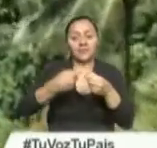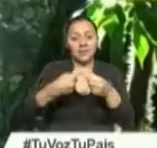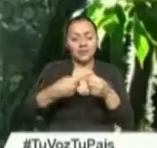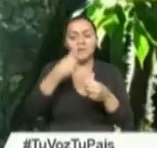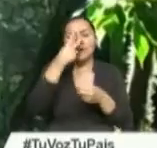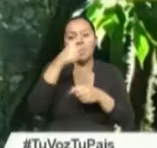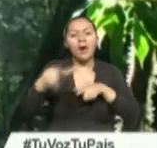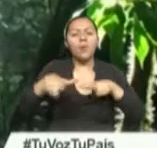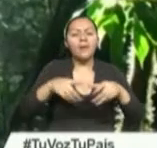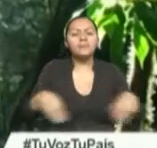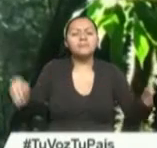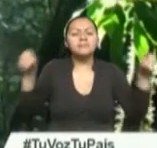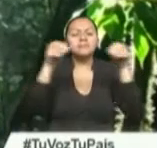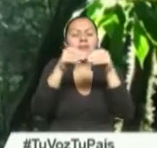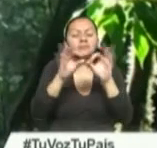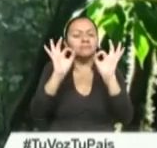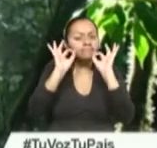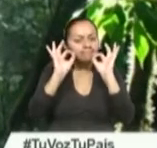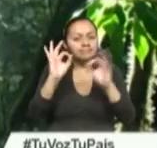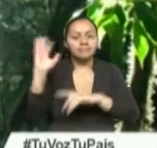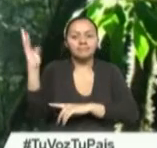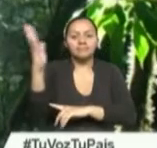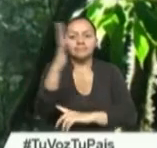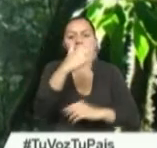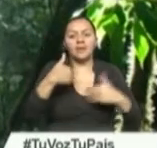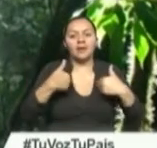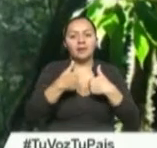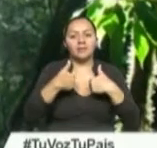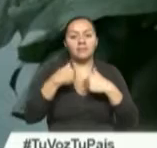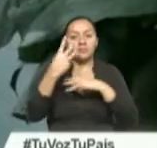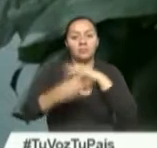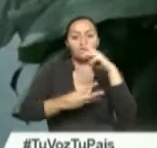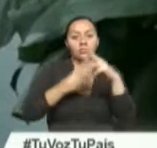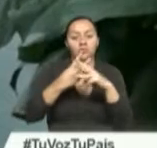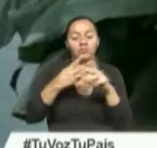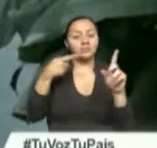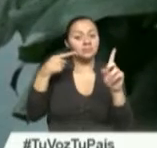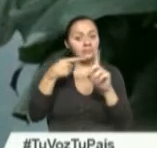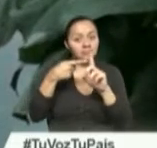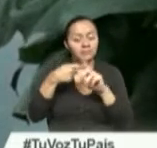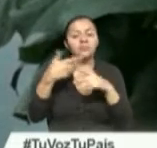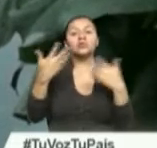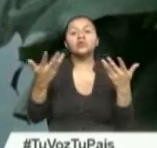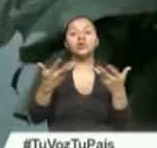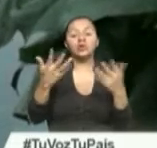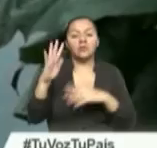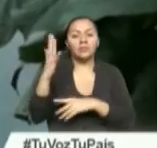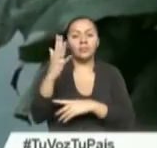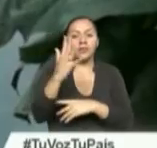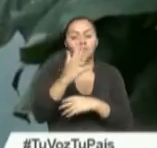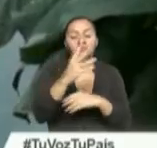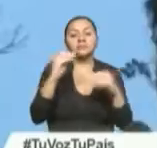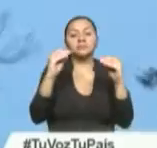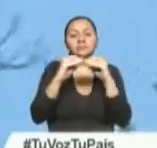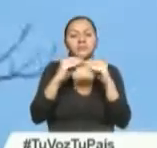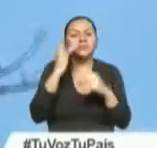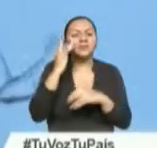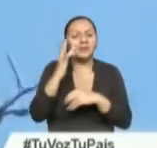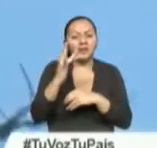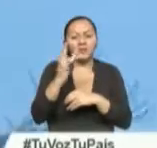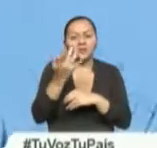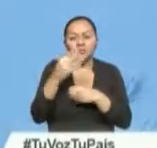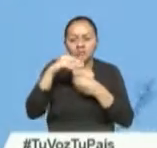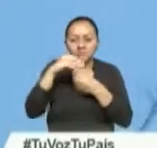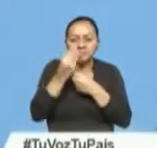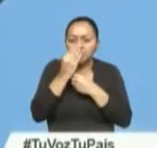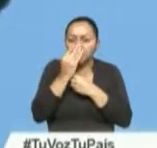de los lugares con mayor riqueza vegetal y animal del planeta, pues es el hogar de plantas epífitas y raras orquídeas, así